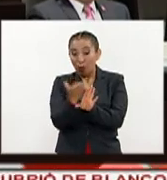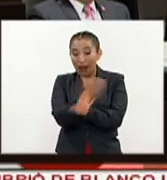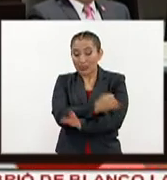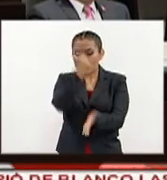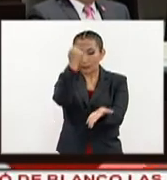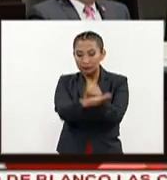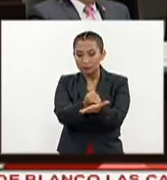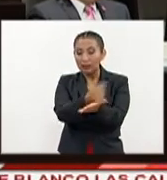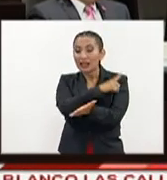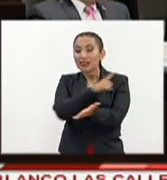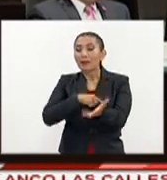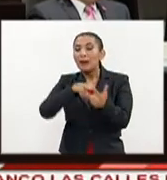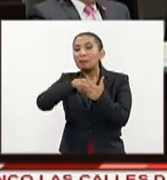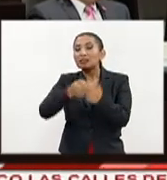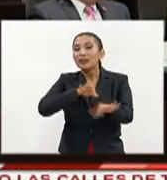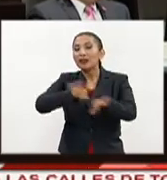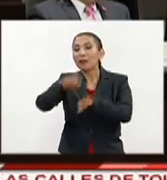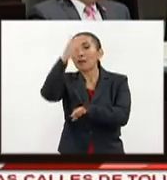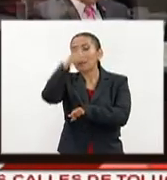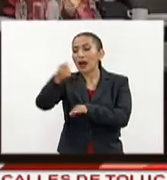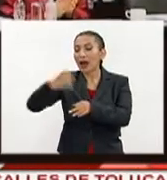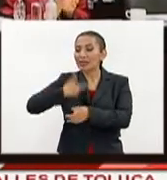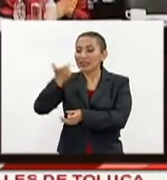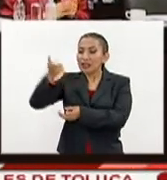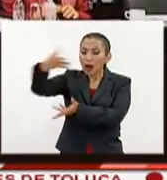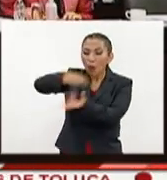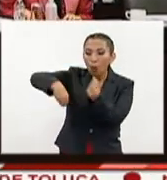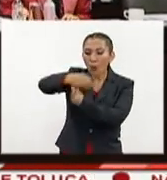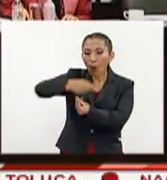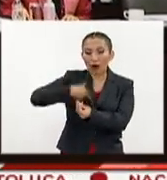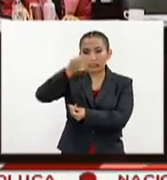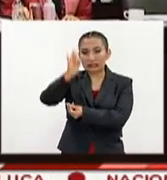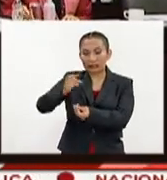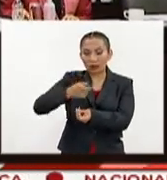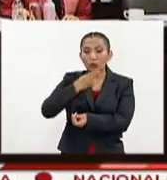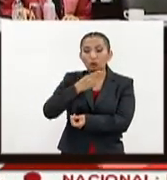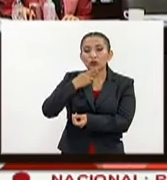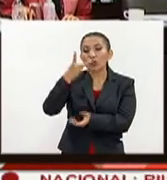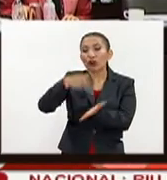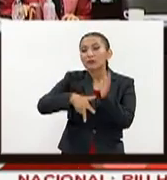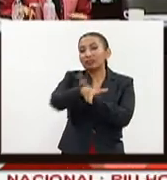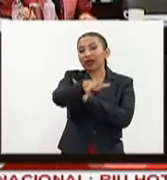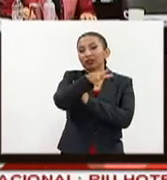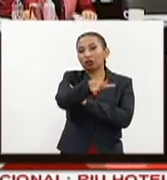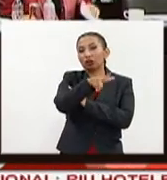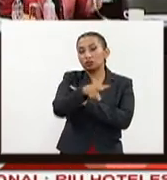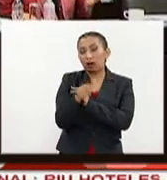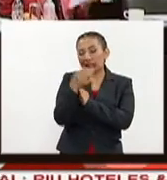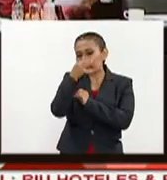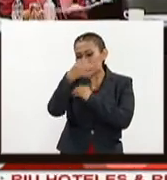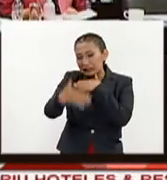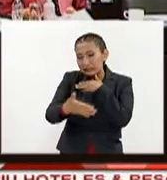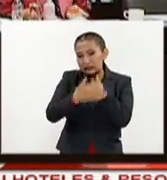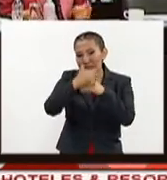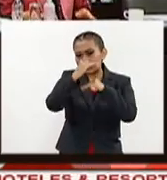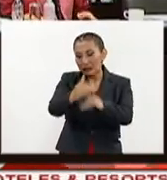octubre y deberá iniciar los trabajos para aprobar el presupuesto de egresos de la Federación 2018